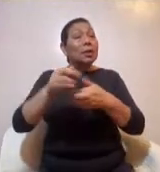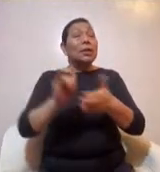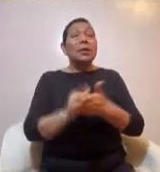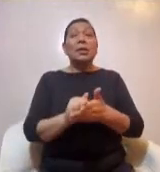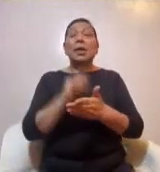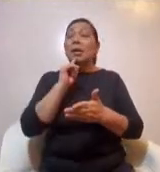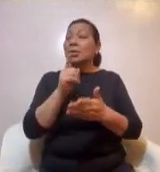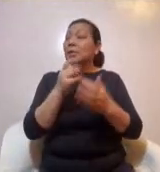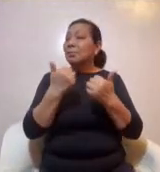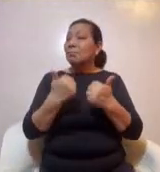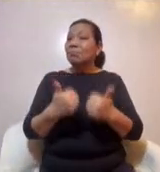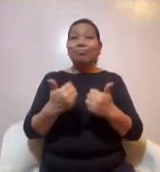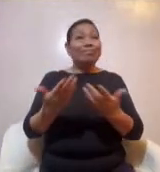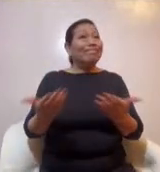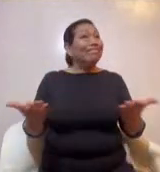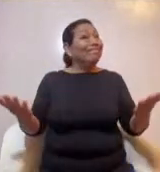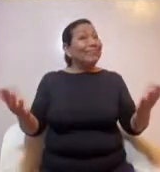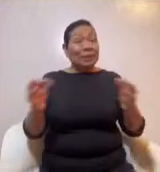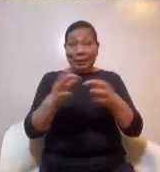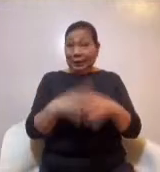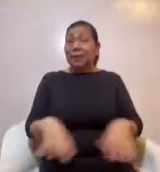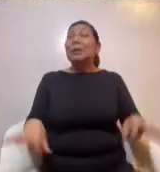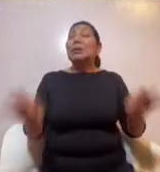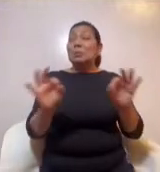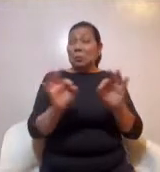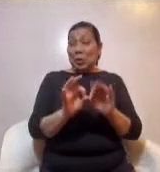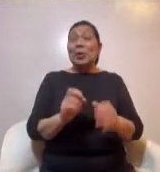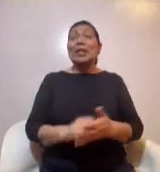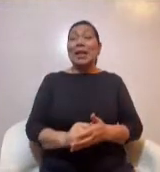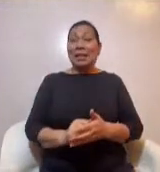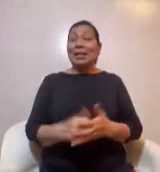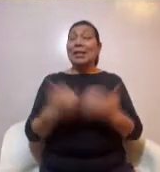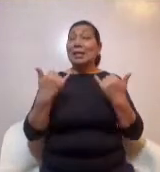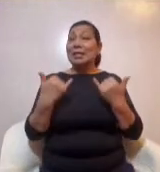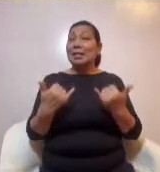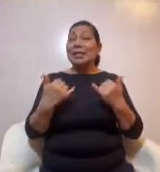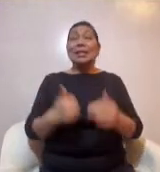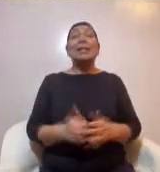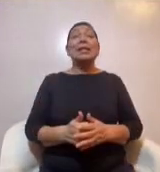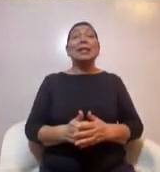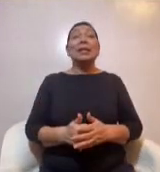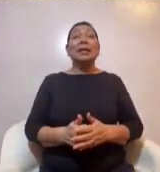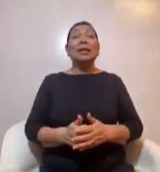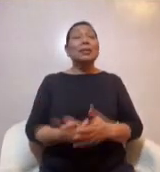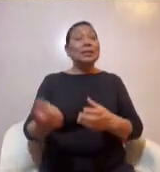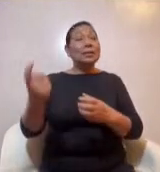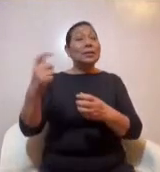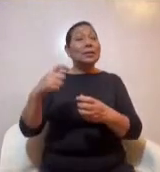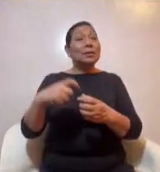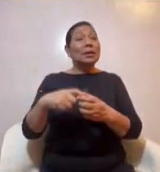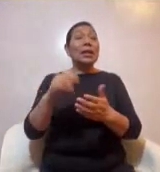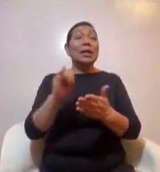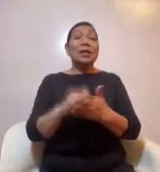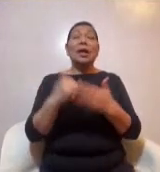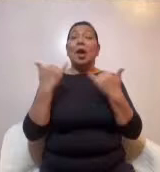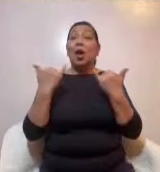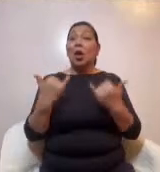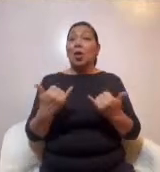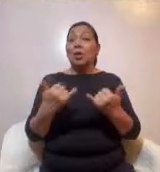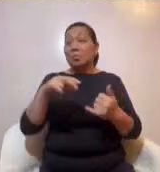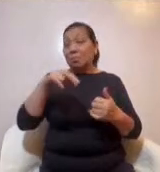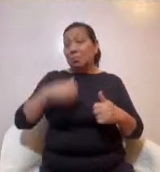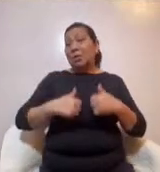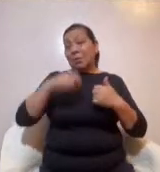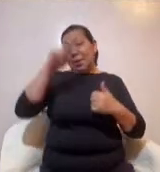del debido proceso. Eso es bien importante, ¿no?, sobre todo en el contexto en el que